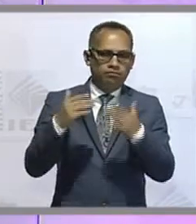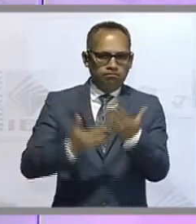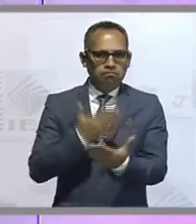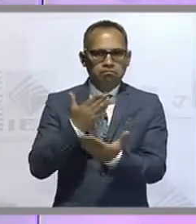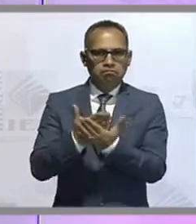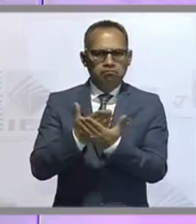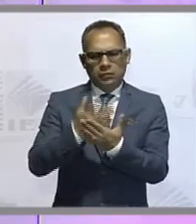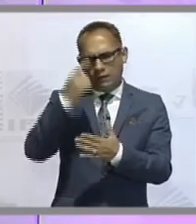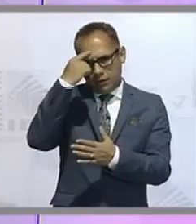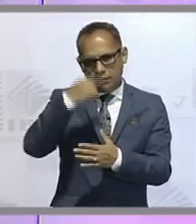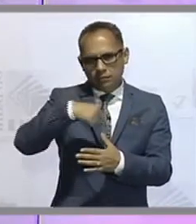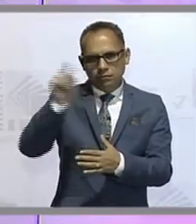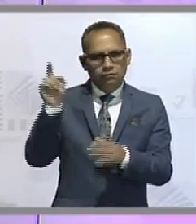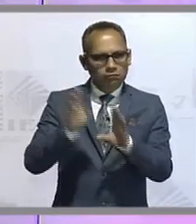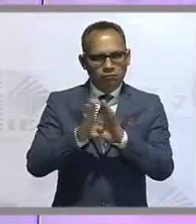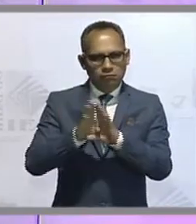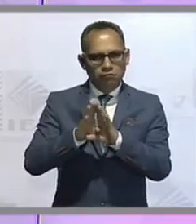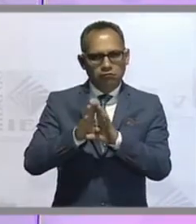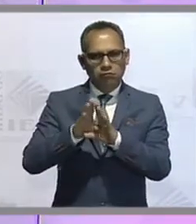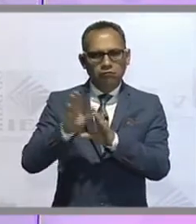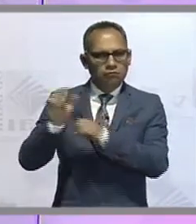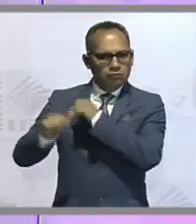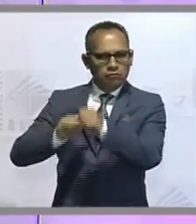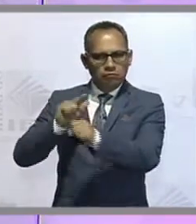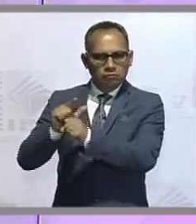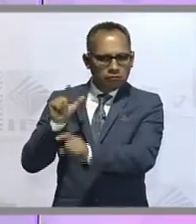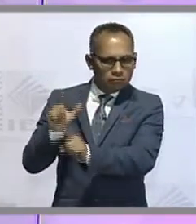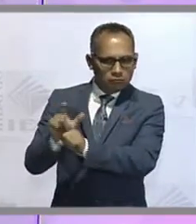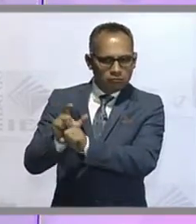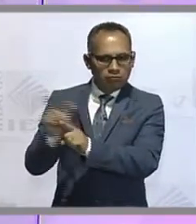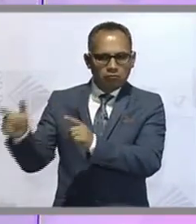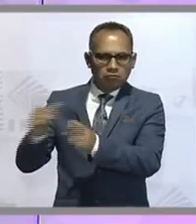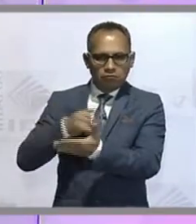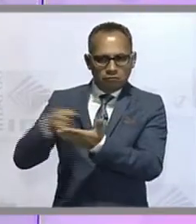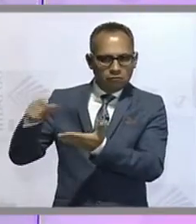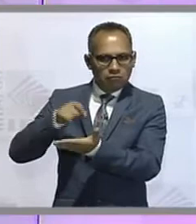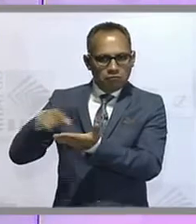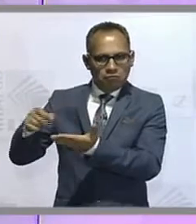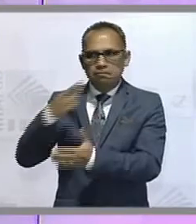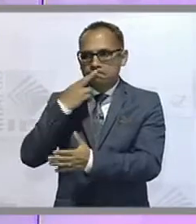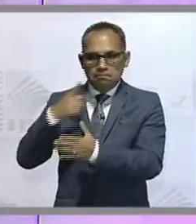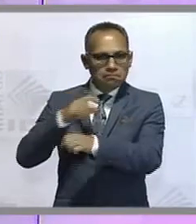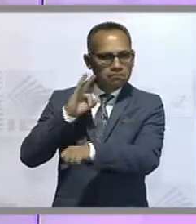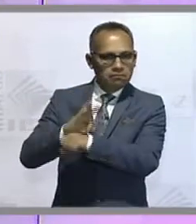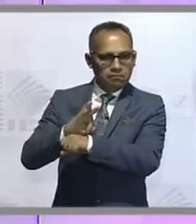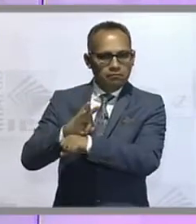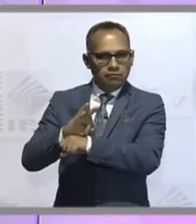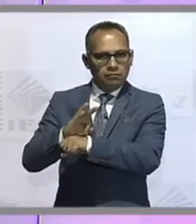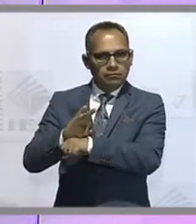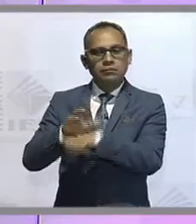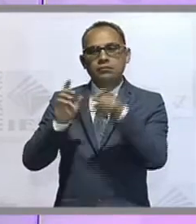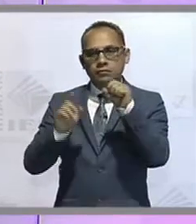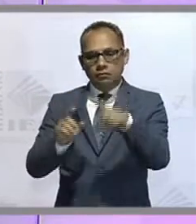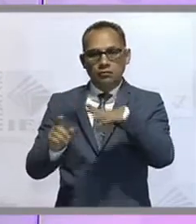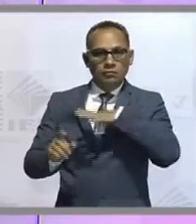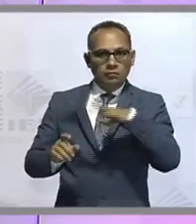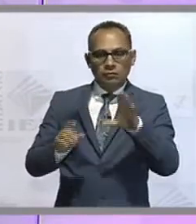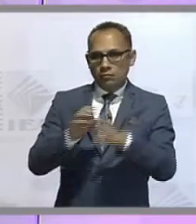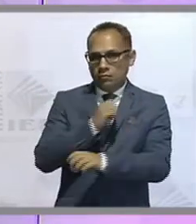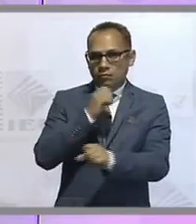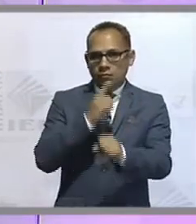gobierno aval para agricultores ganaderos y jornaleros mejores condiciones de trabajo a campo prestaciones y oportunidades